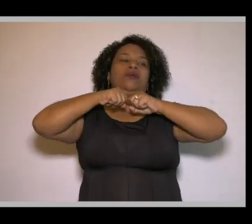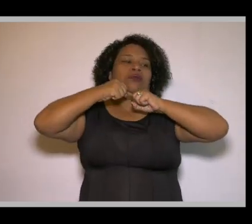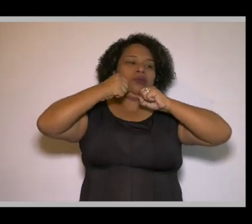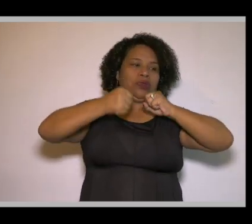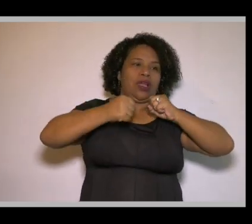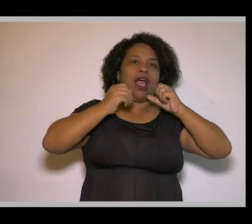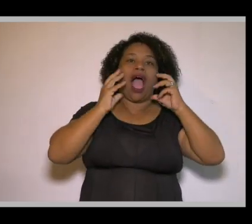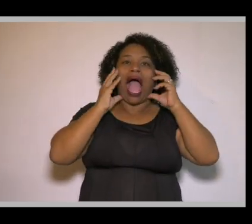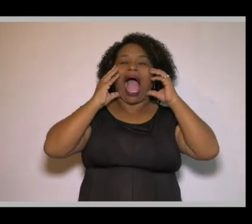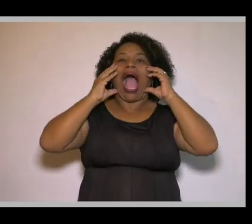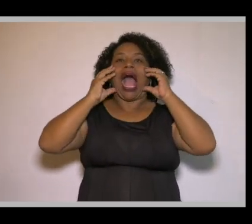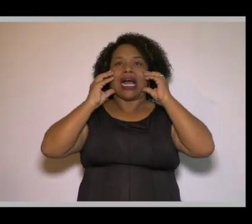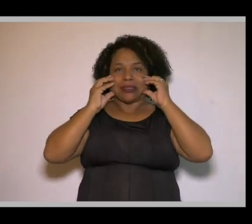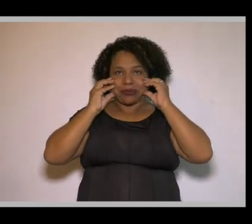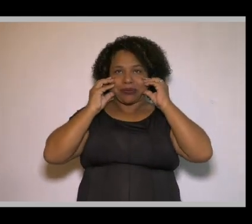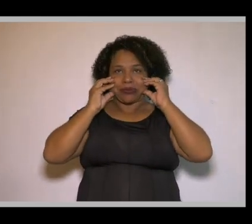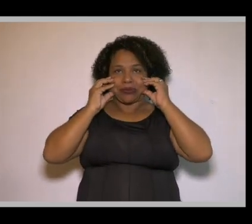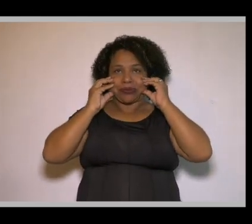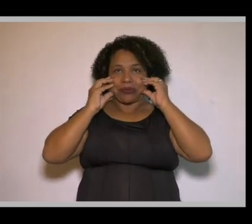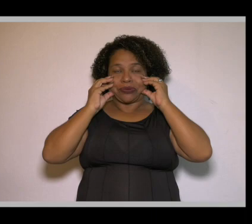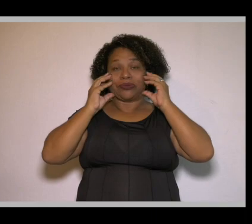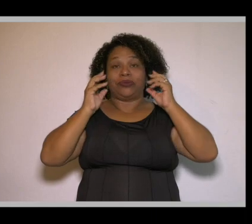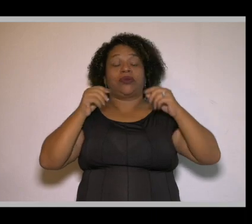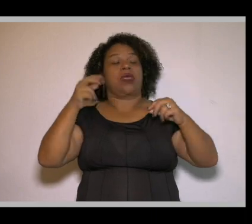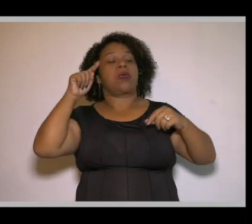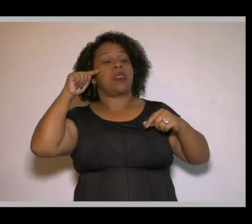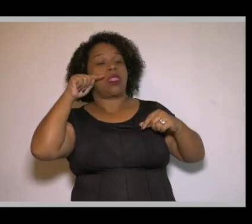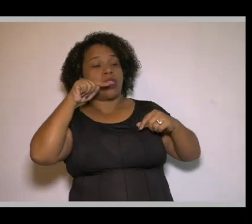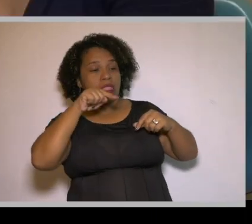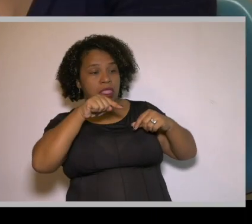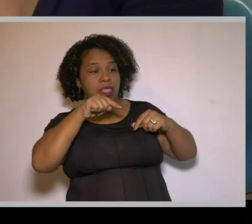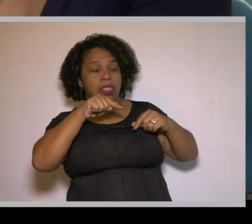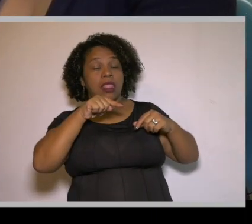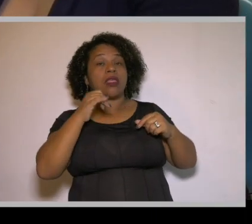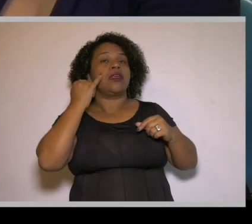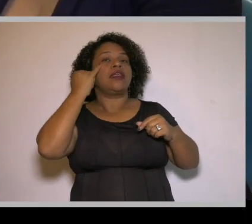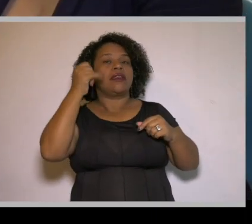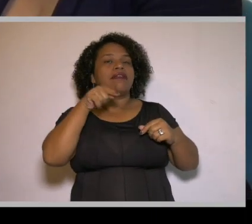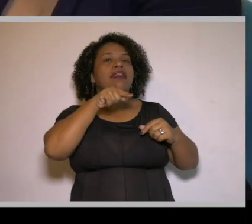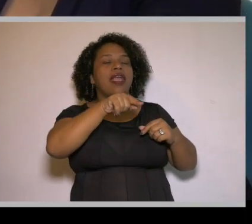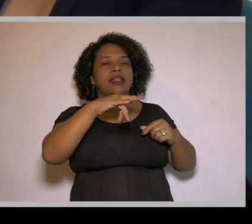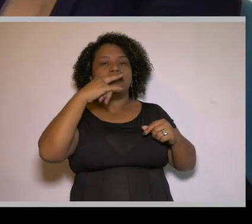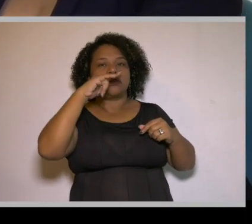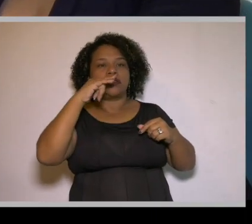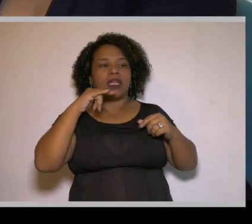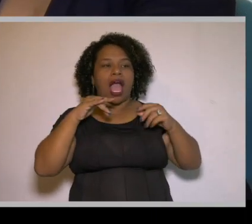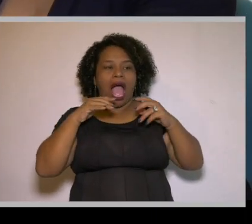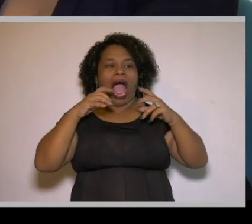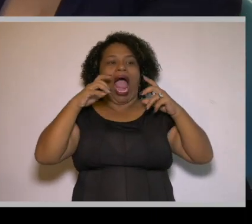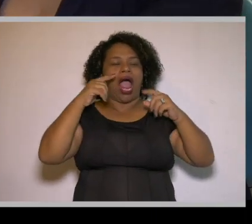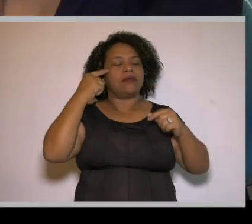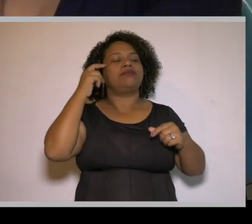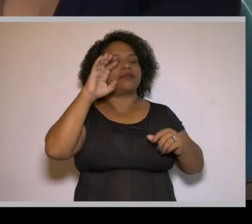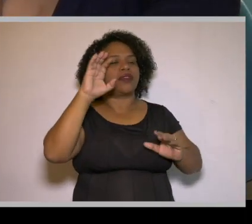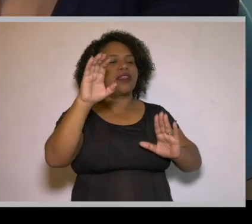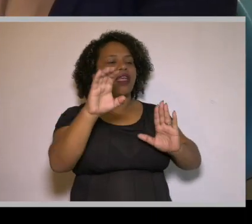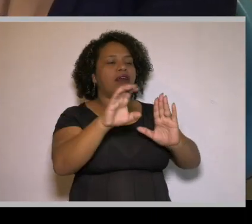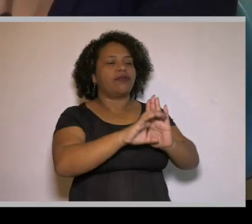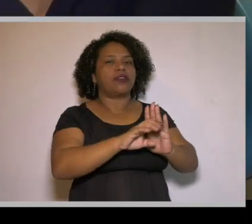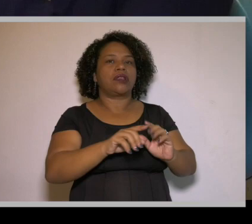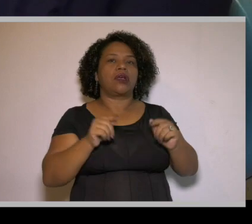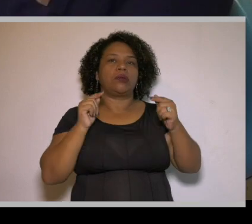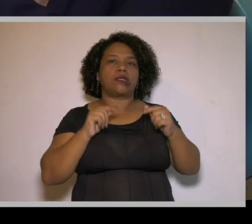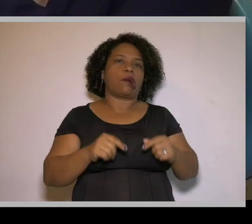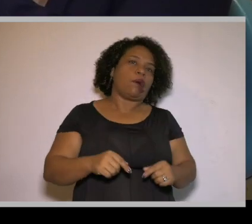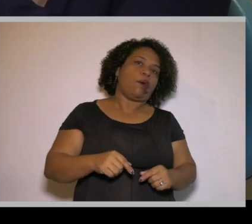panorámica o en una tomografía axial computarizada o una tomografía 3D de tipo Combin. Doctora, el cirujano maxilofacial,